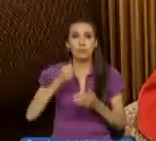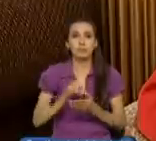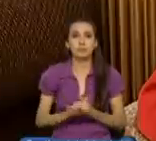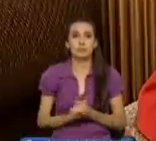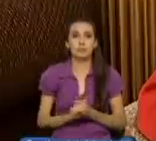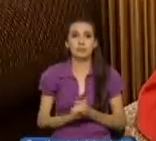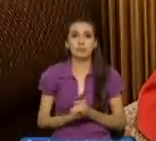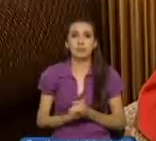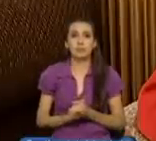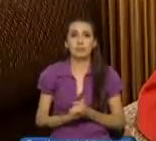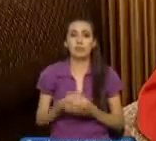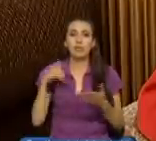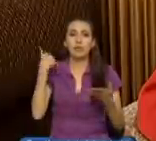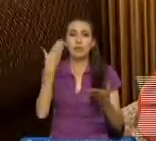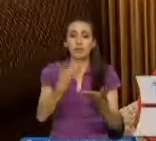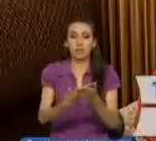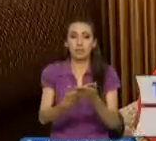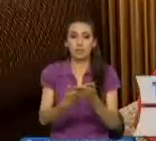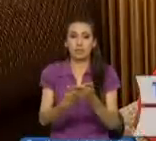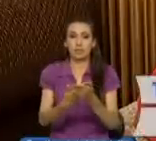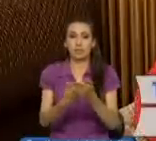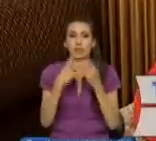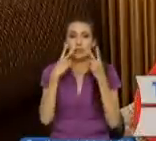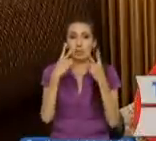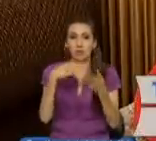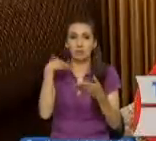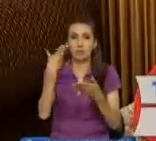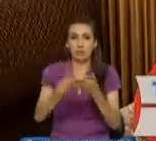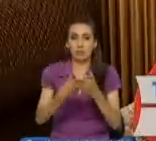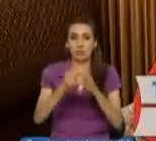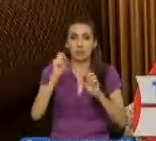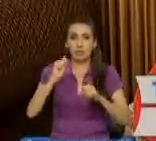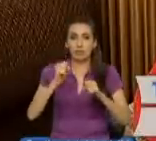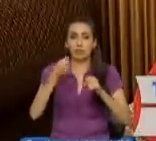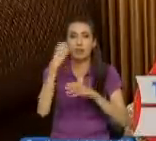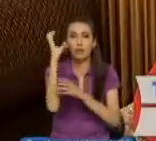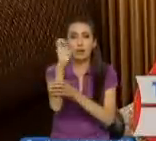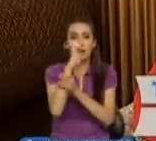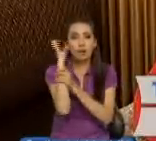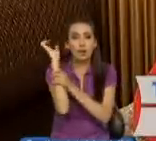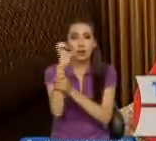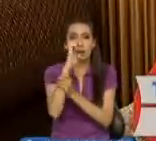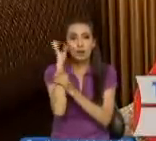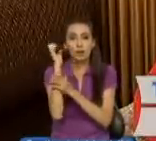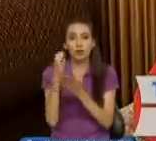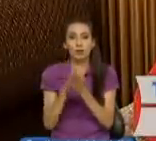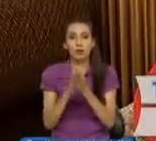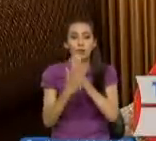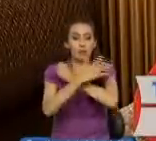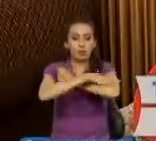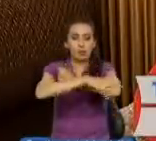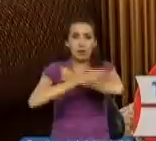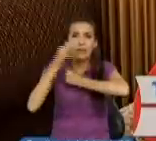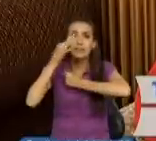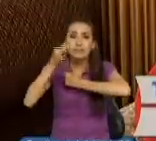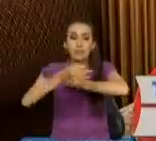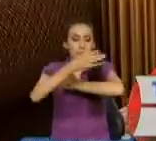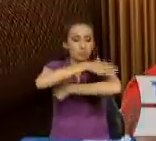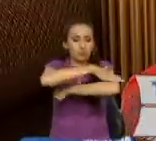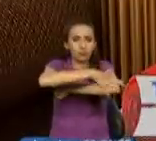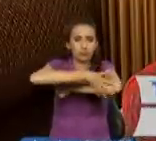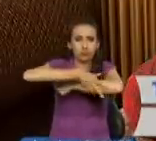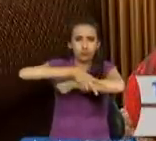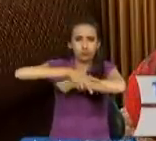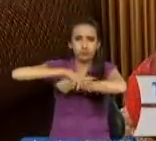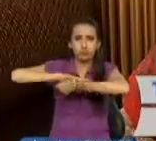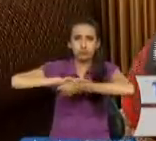al llegar a piñas me llevaron en ambulancia me tomaron la radiografía por los